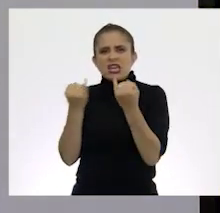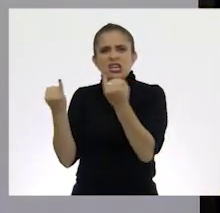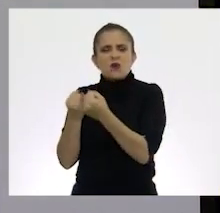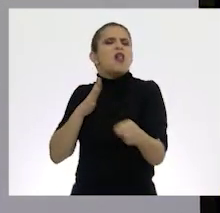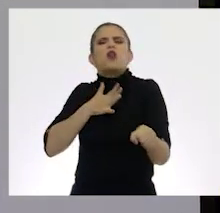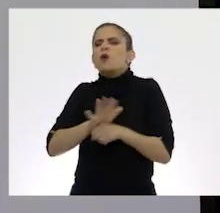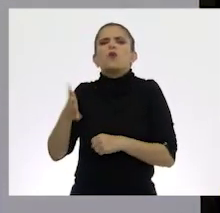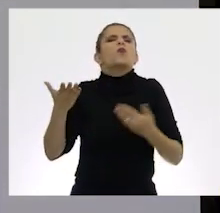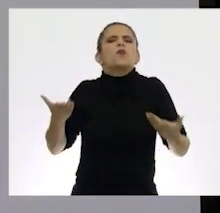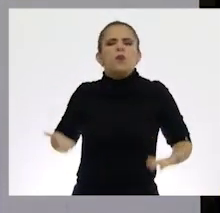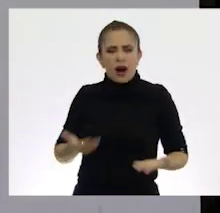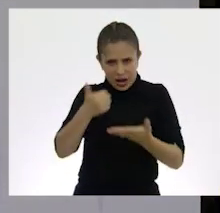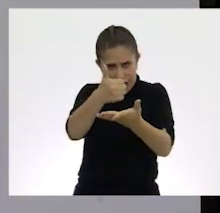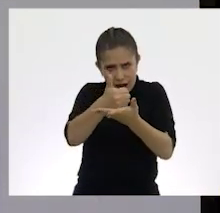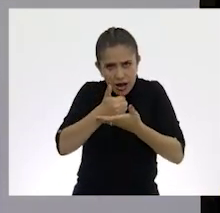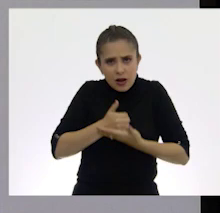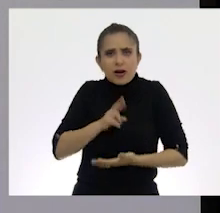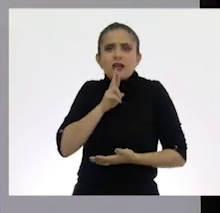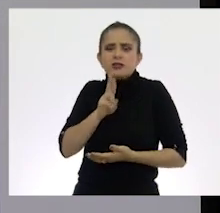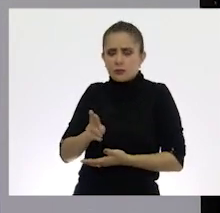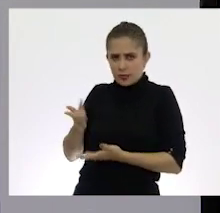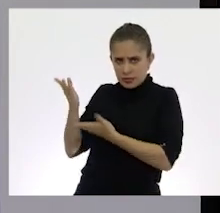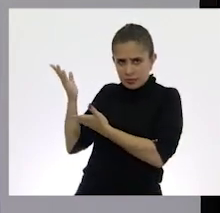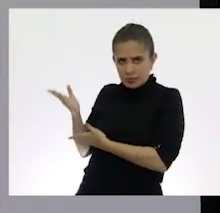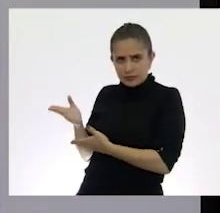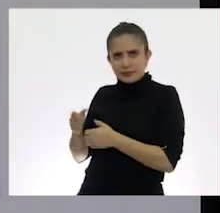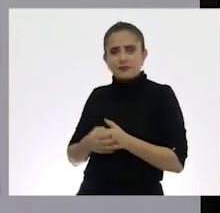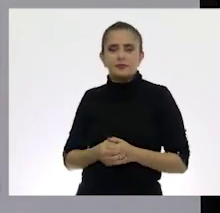Aníbal, ¿me ayudas? Que tienen